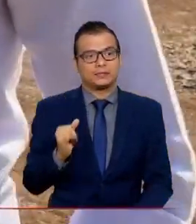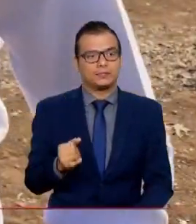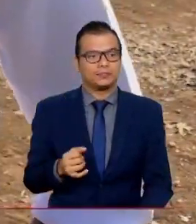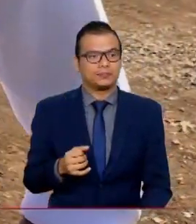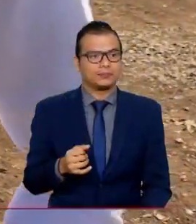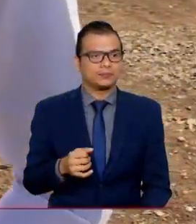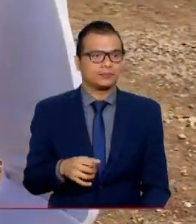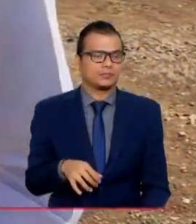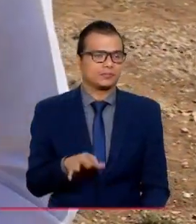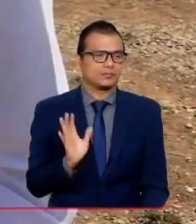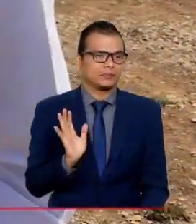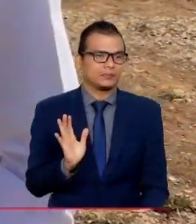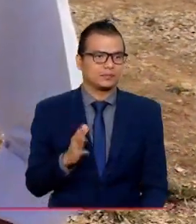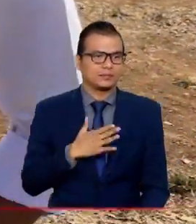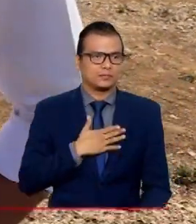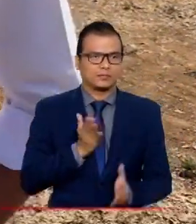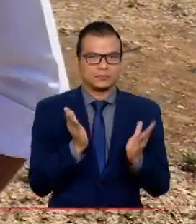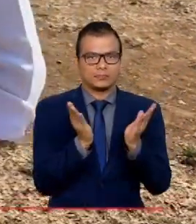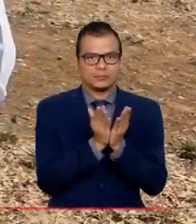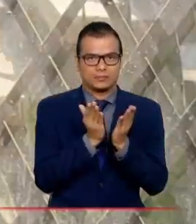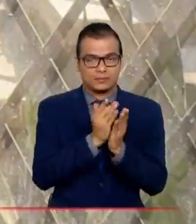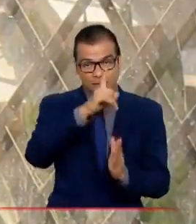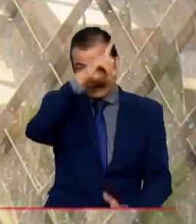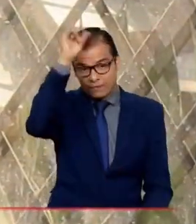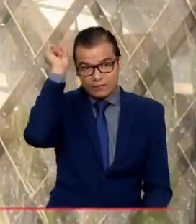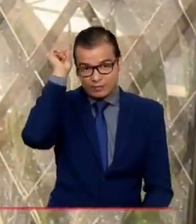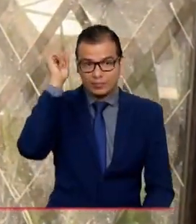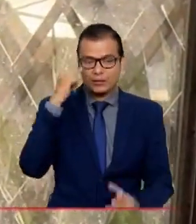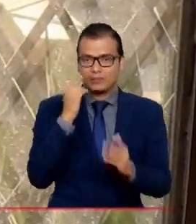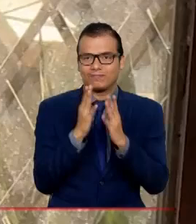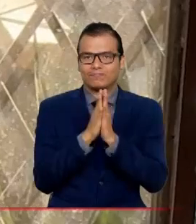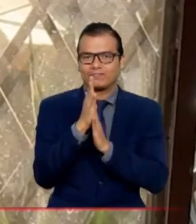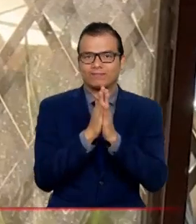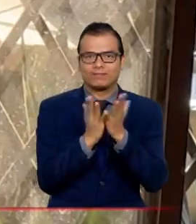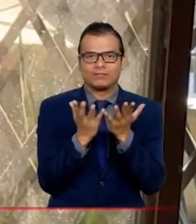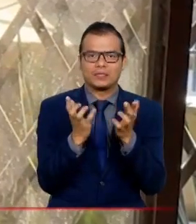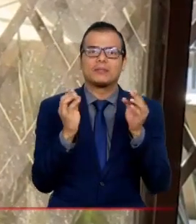no. También estoy en enfermería, pero mi sueño es el fútbol.